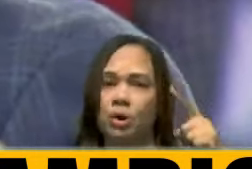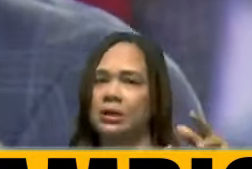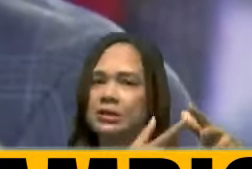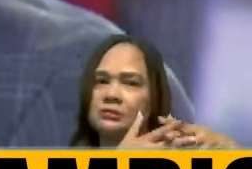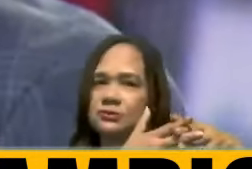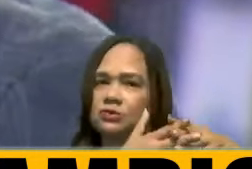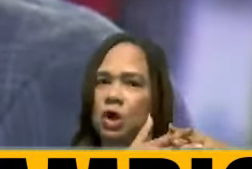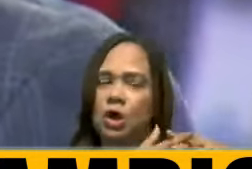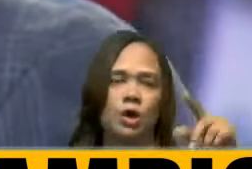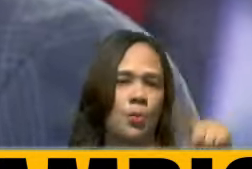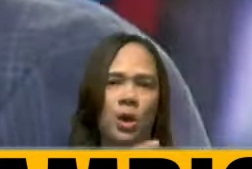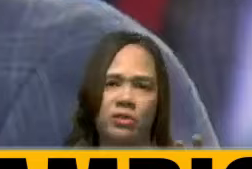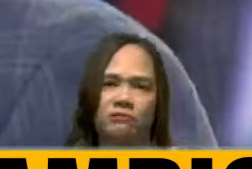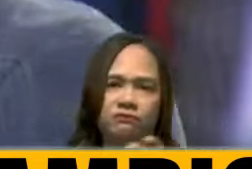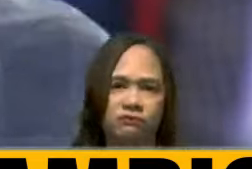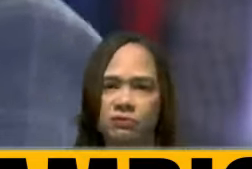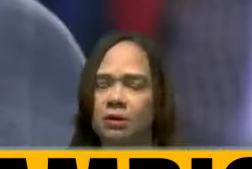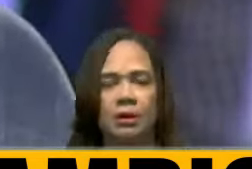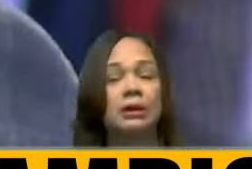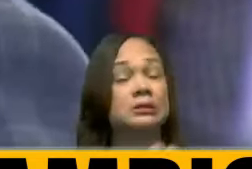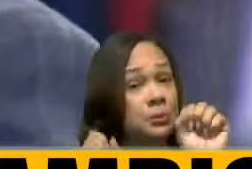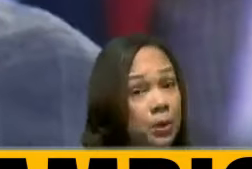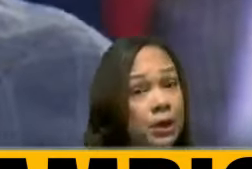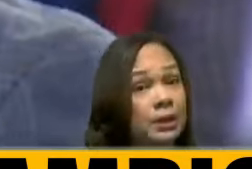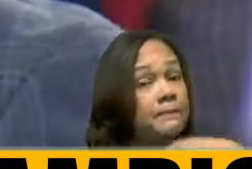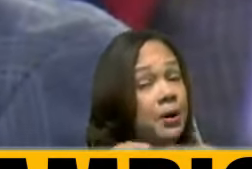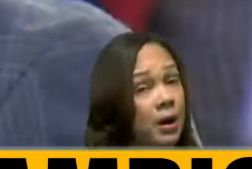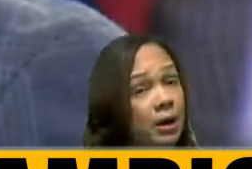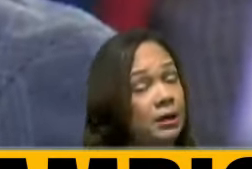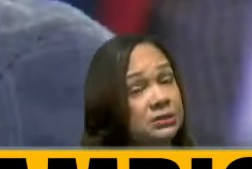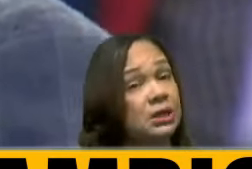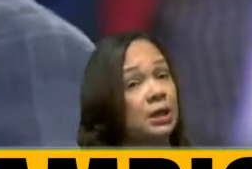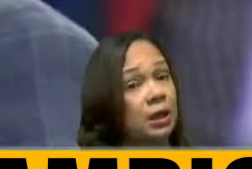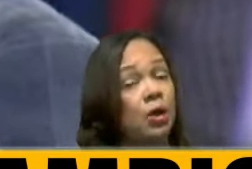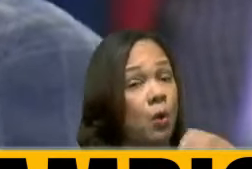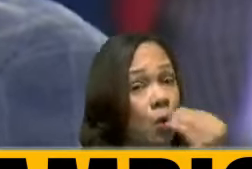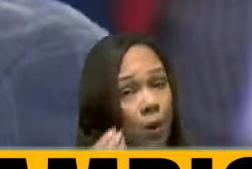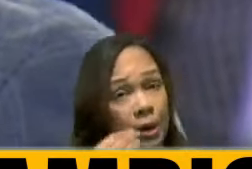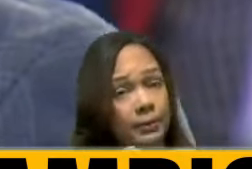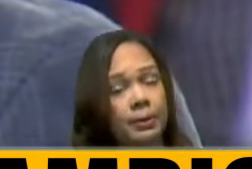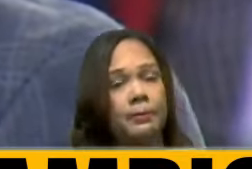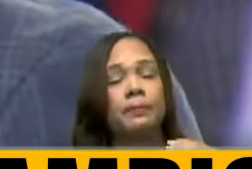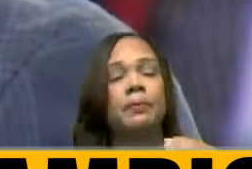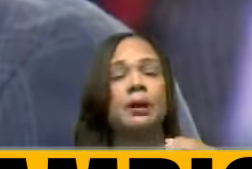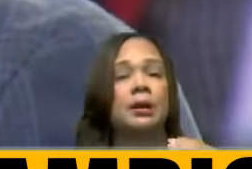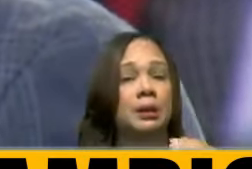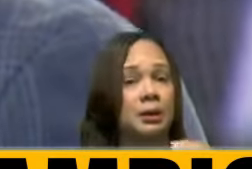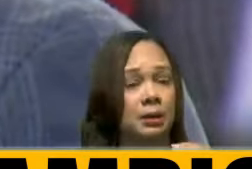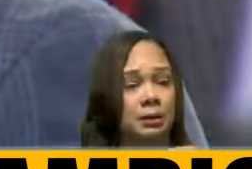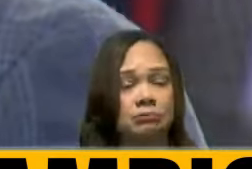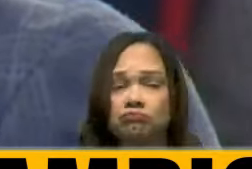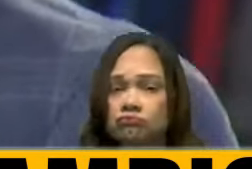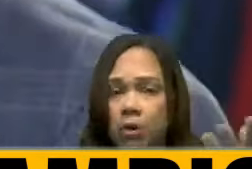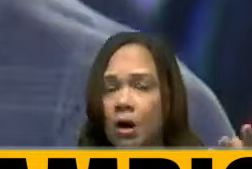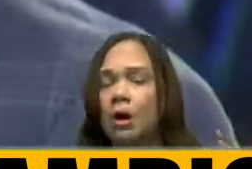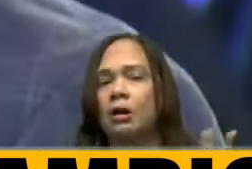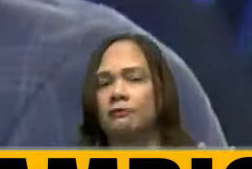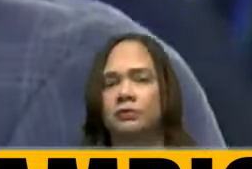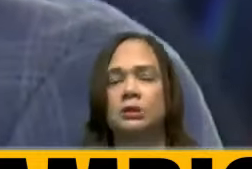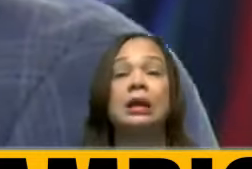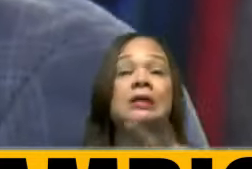transferencias bancarias se pudiera pagar esta deuda con alimentos para el pueblo venezolano la segunda